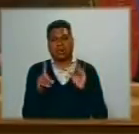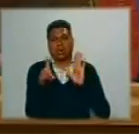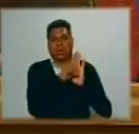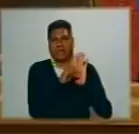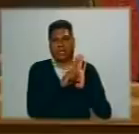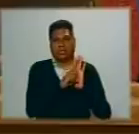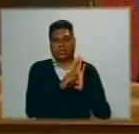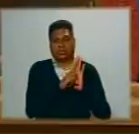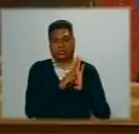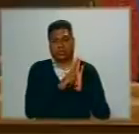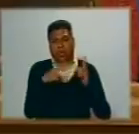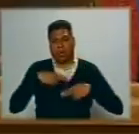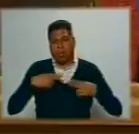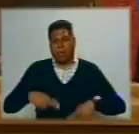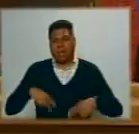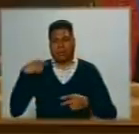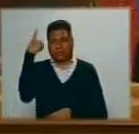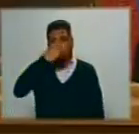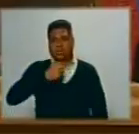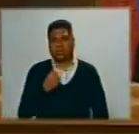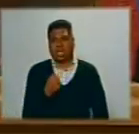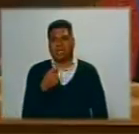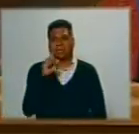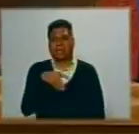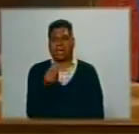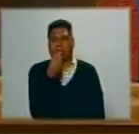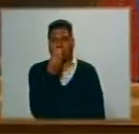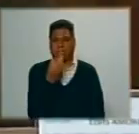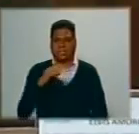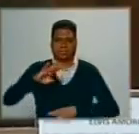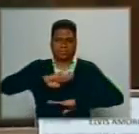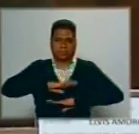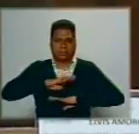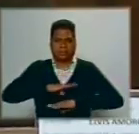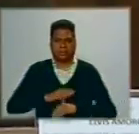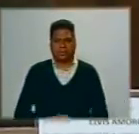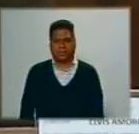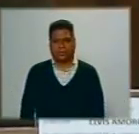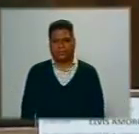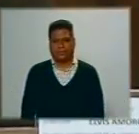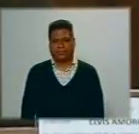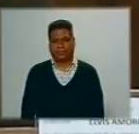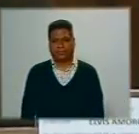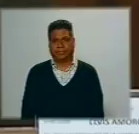humanos, seguridad y soberanía alimentaria. Es todo. En consideración,